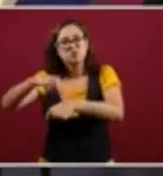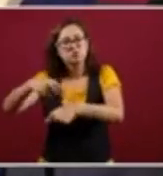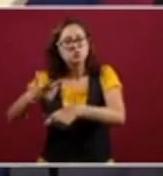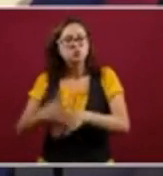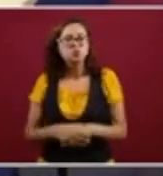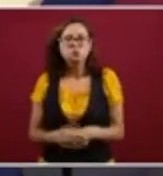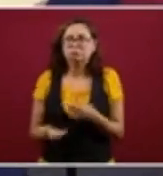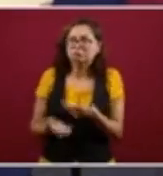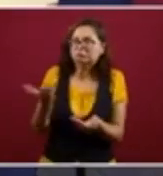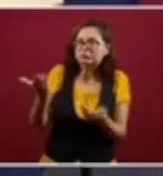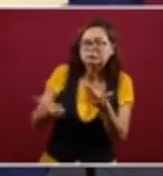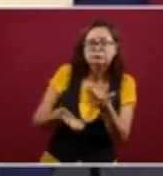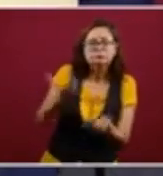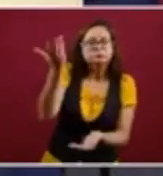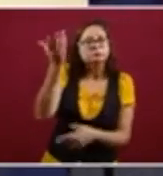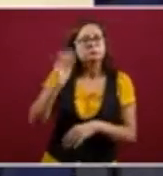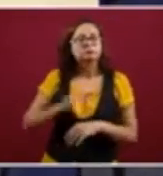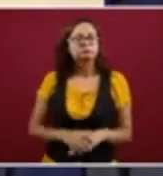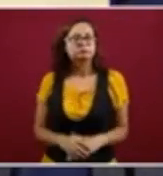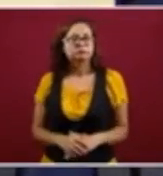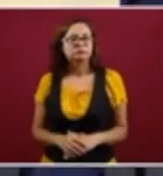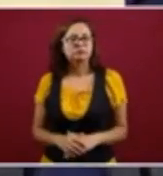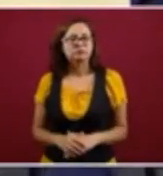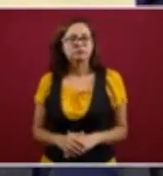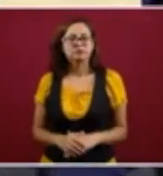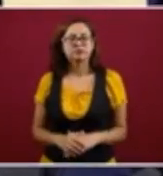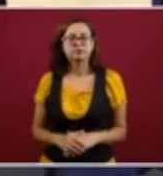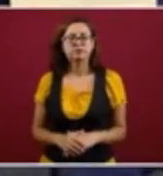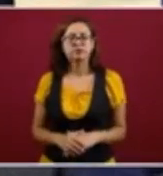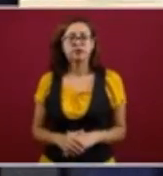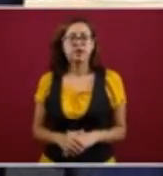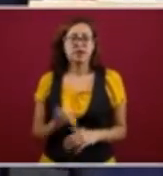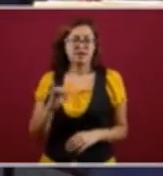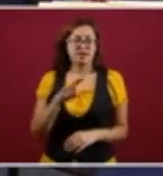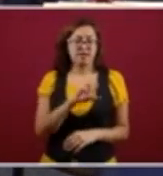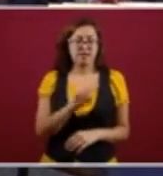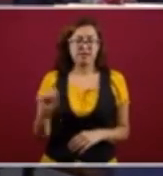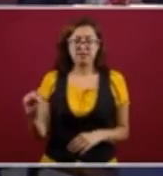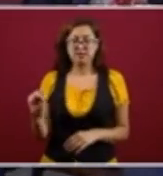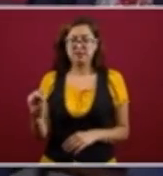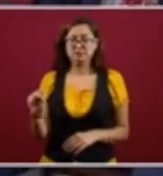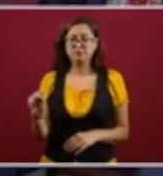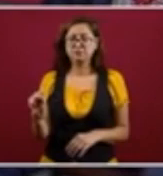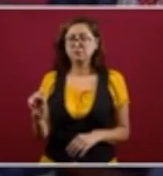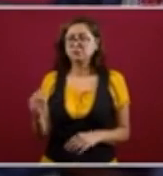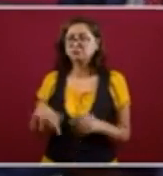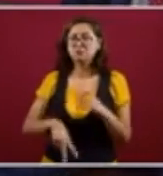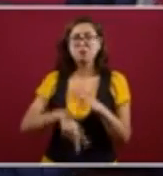Hay inclusive en el Seguro Social vacantes